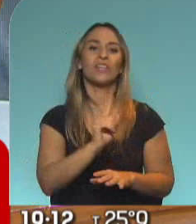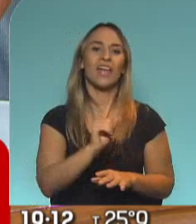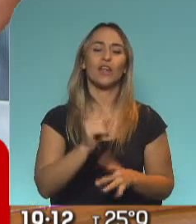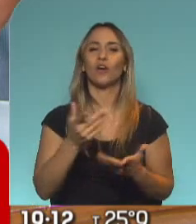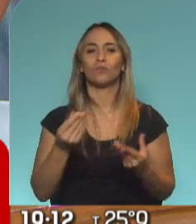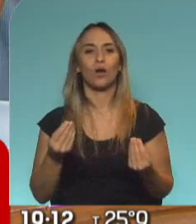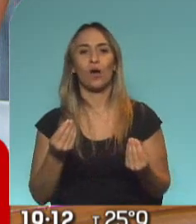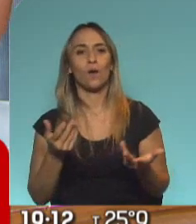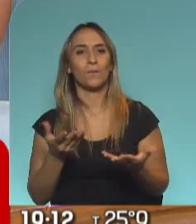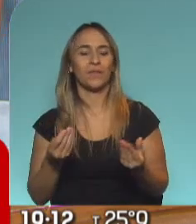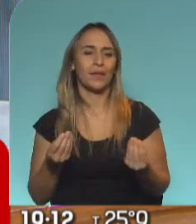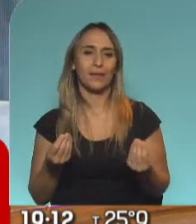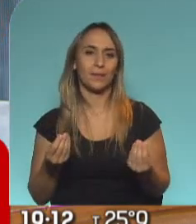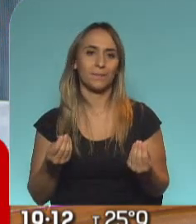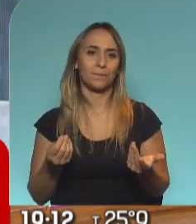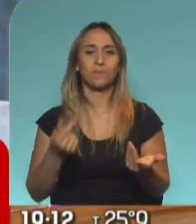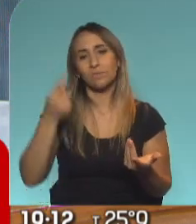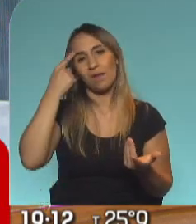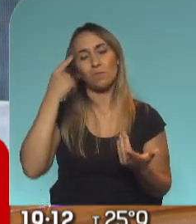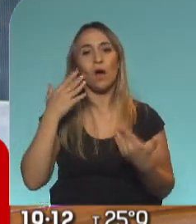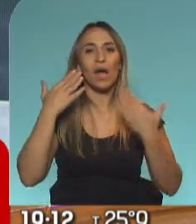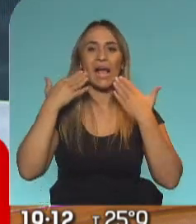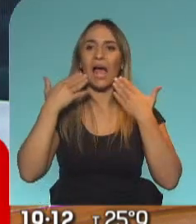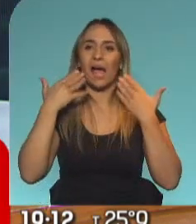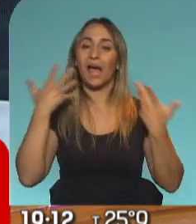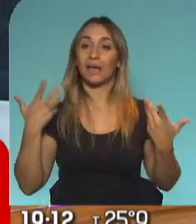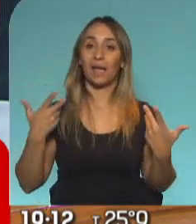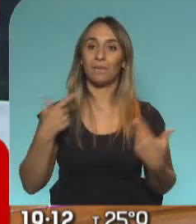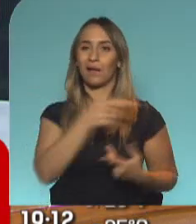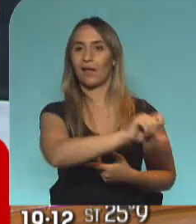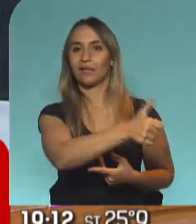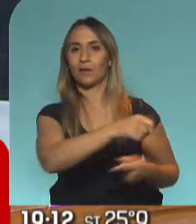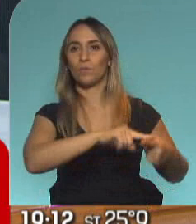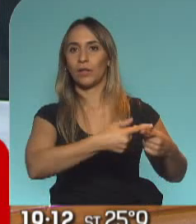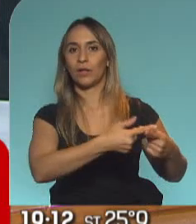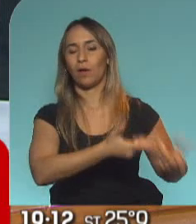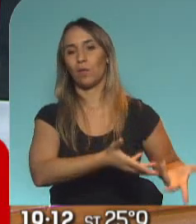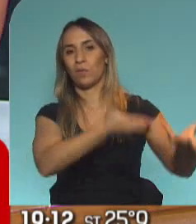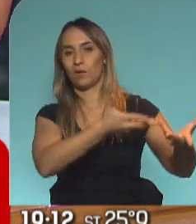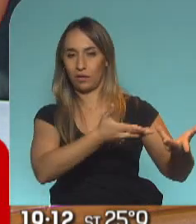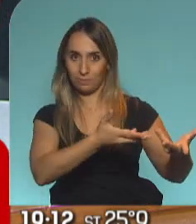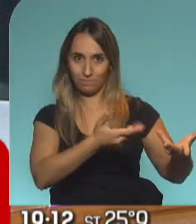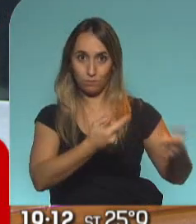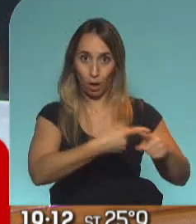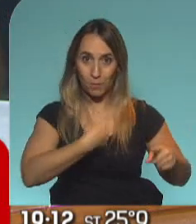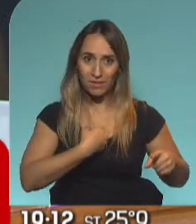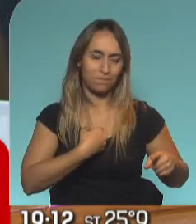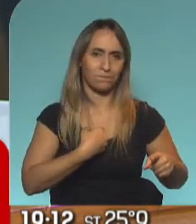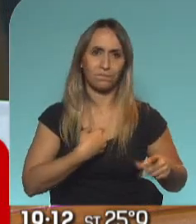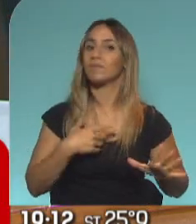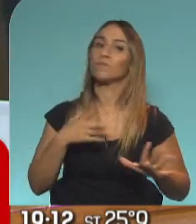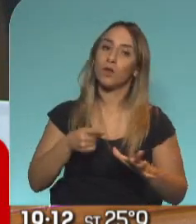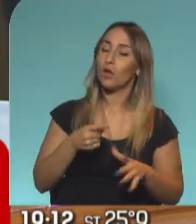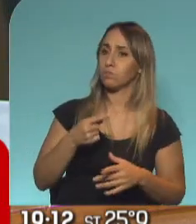que sea una suerte de yo pongo la cara para que obtenga un rédito político. Su editor le había dicho, no hay nada de eso, no está previsto